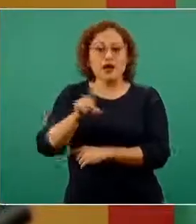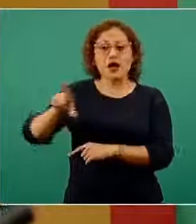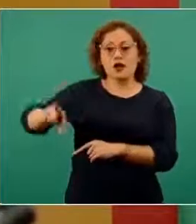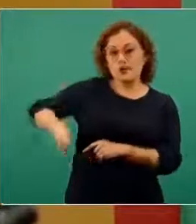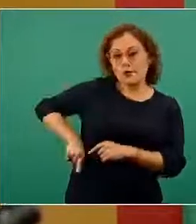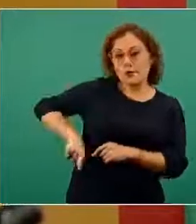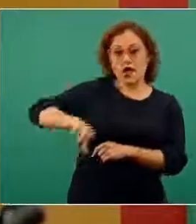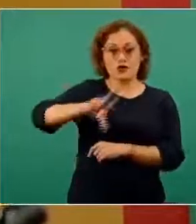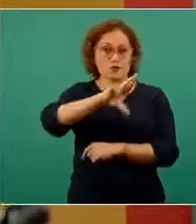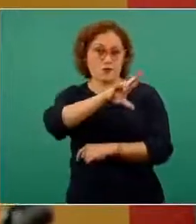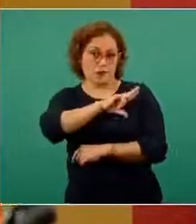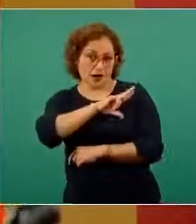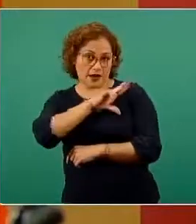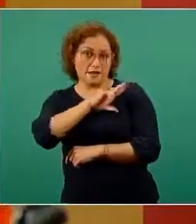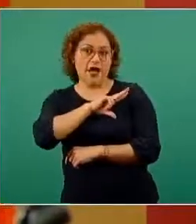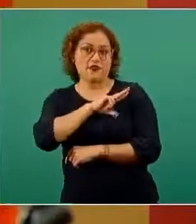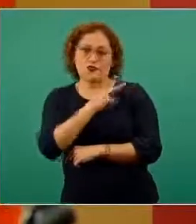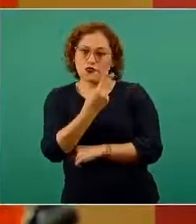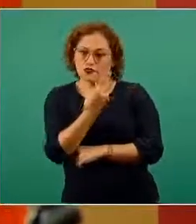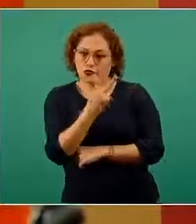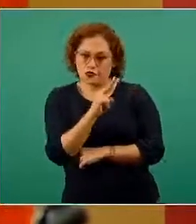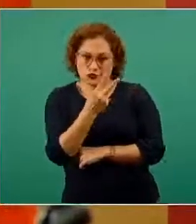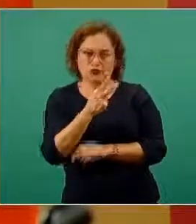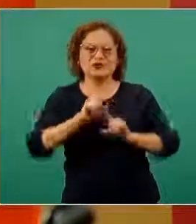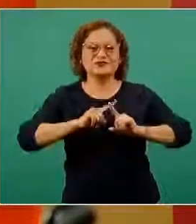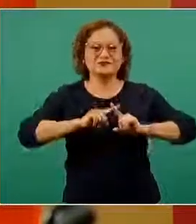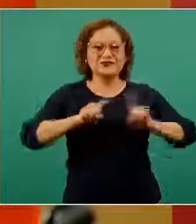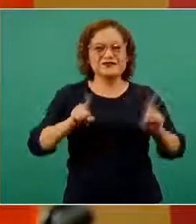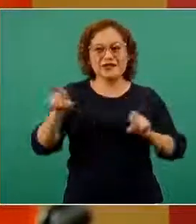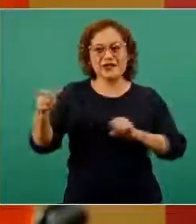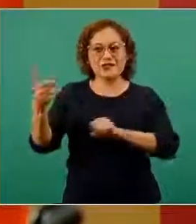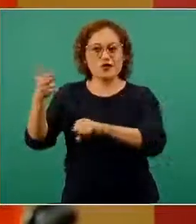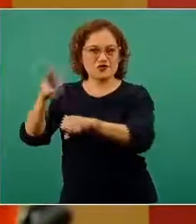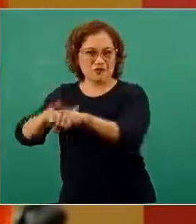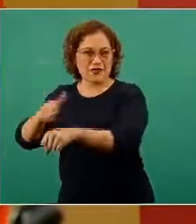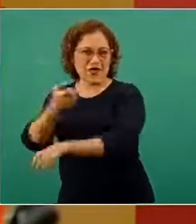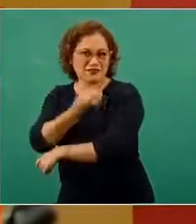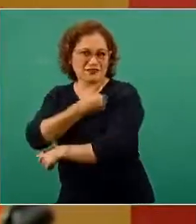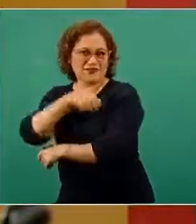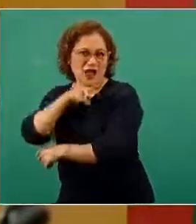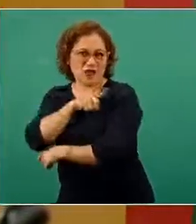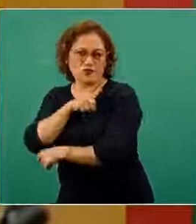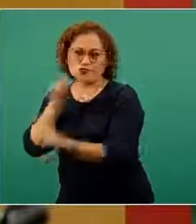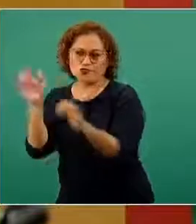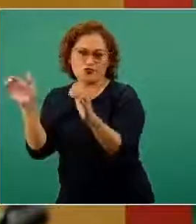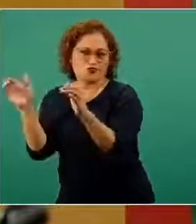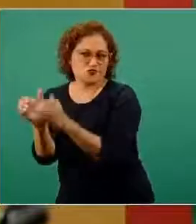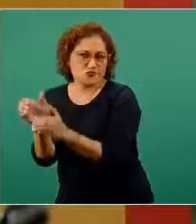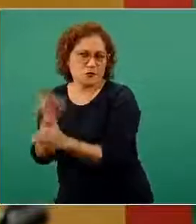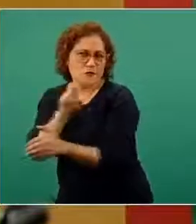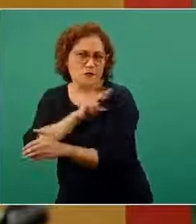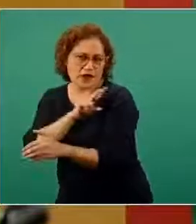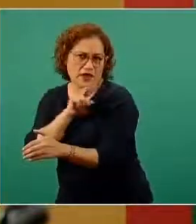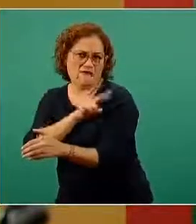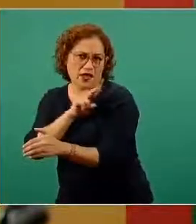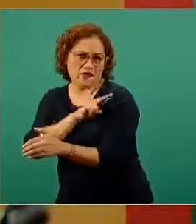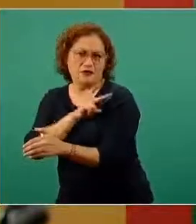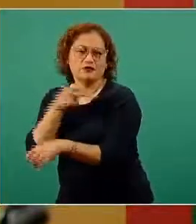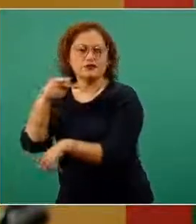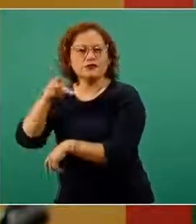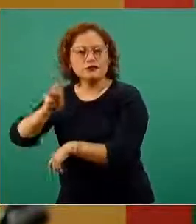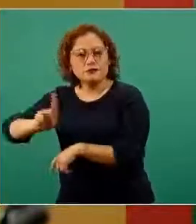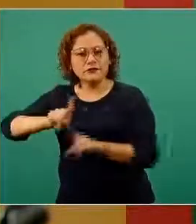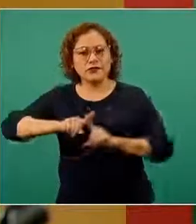donde el componente privado es muy pequeñito, en el sector de educación es un poco más amplio. Sigue siendo